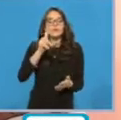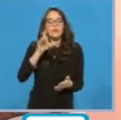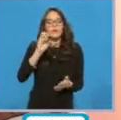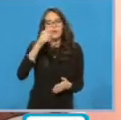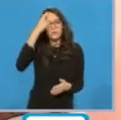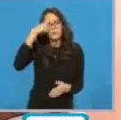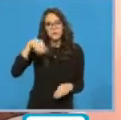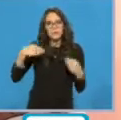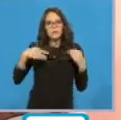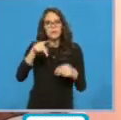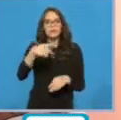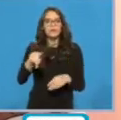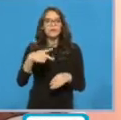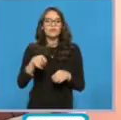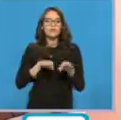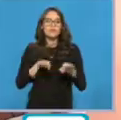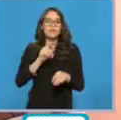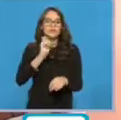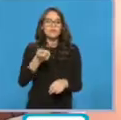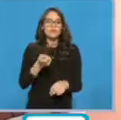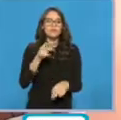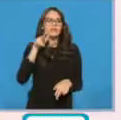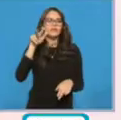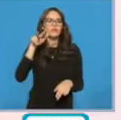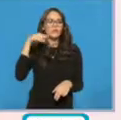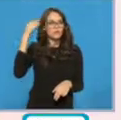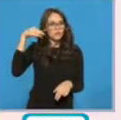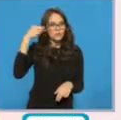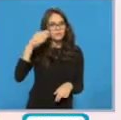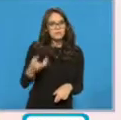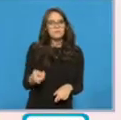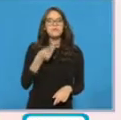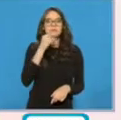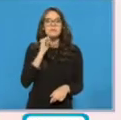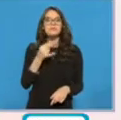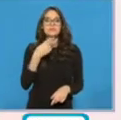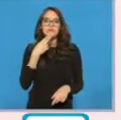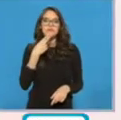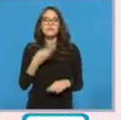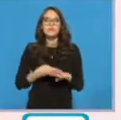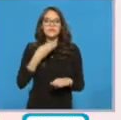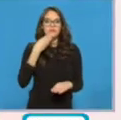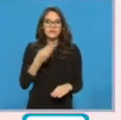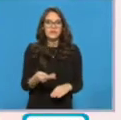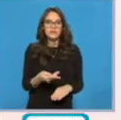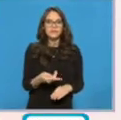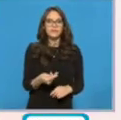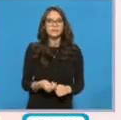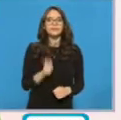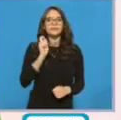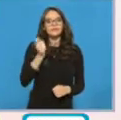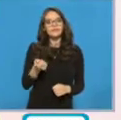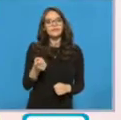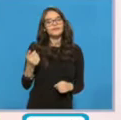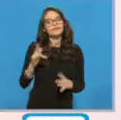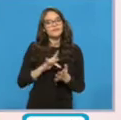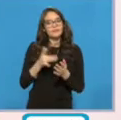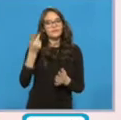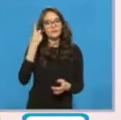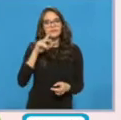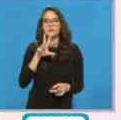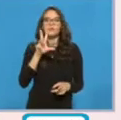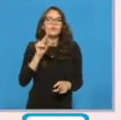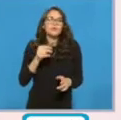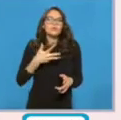en el cual tú trabajas, que es el de 18 de marzo? Ha funcionado bastante bien. Ahí, afortunadamente no hemos